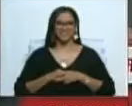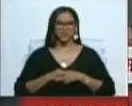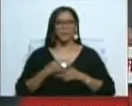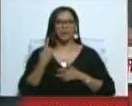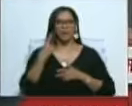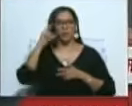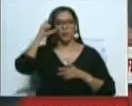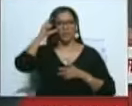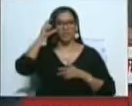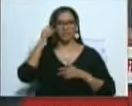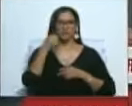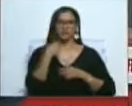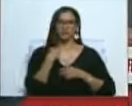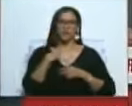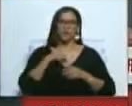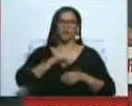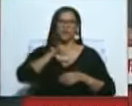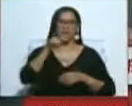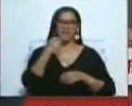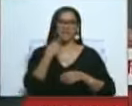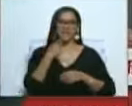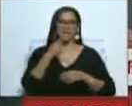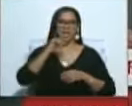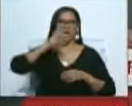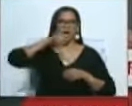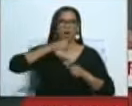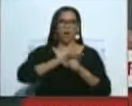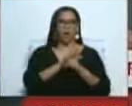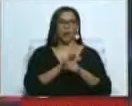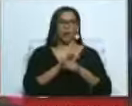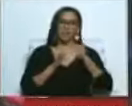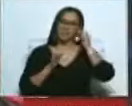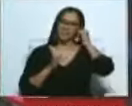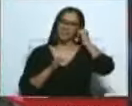día yo viajé y le dije a Jorge...